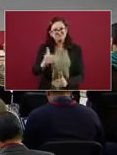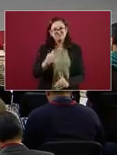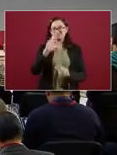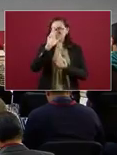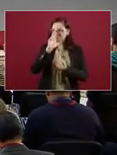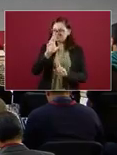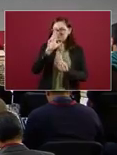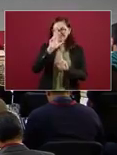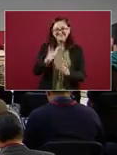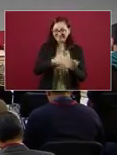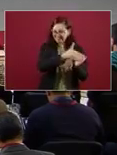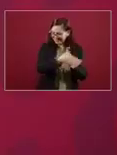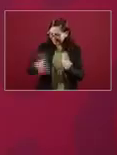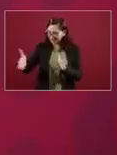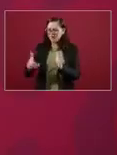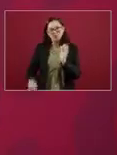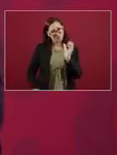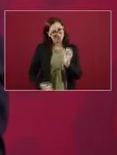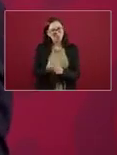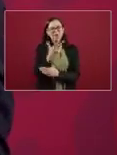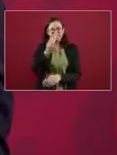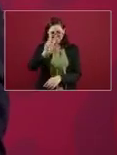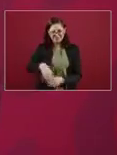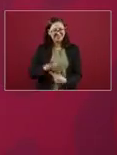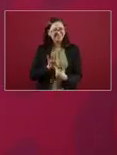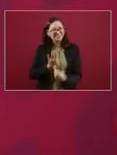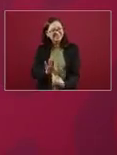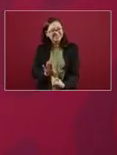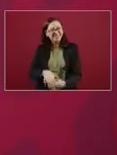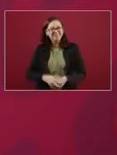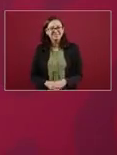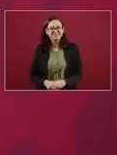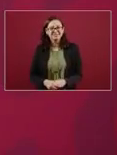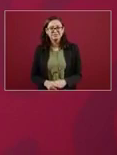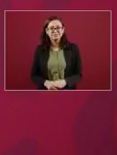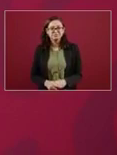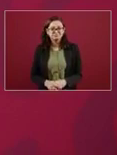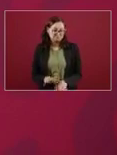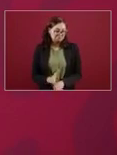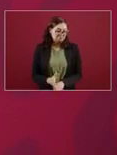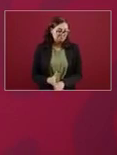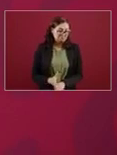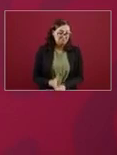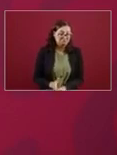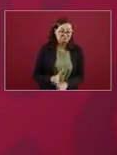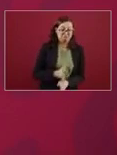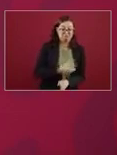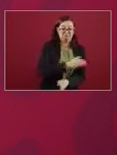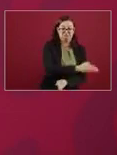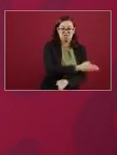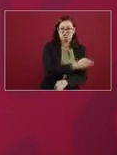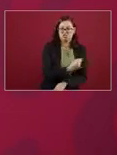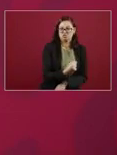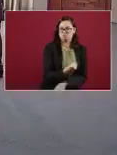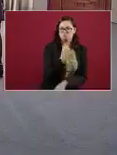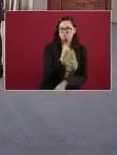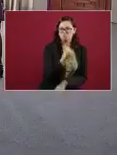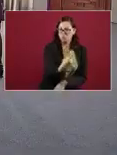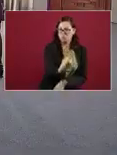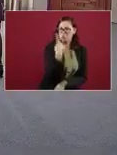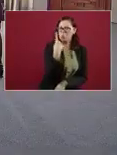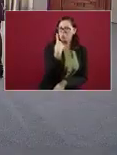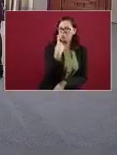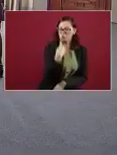Ya no es el Ejecutivo, el poder de los poderes.